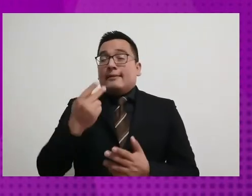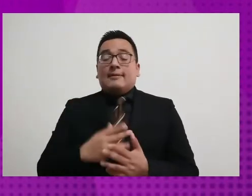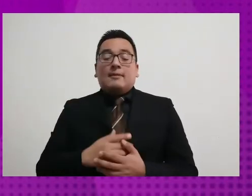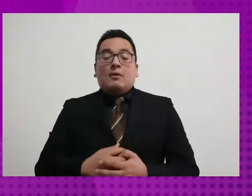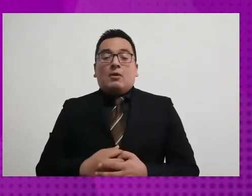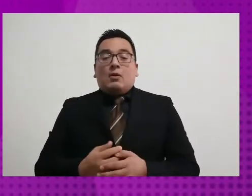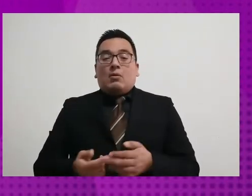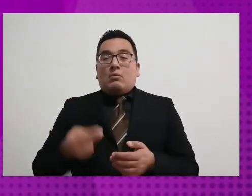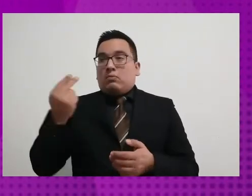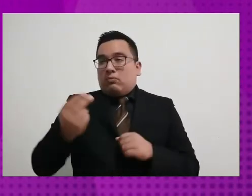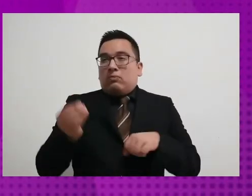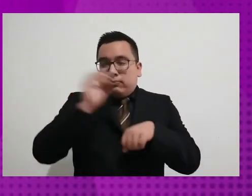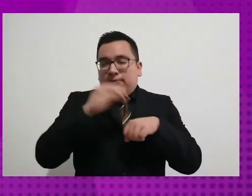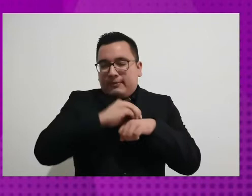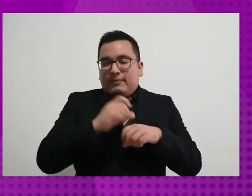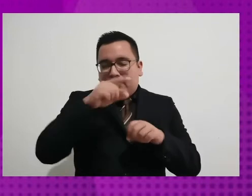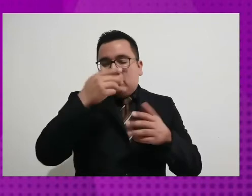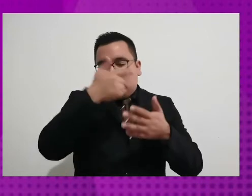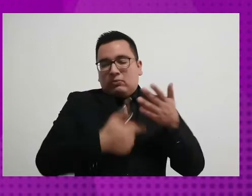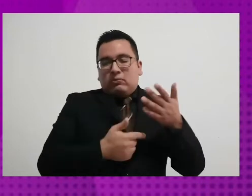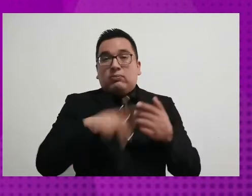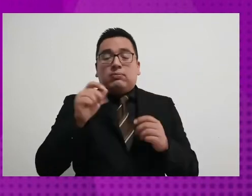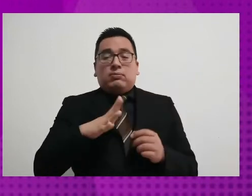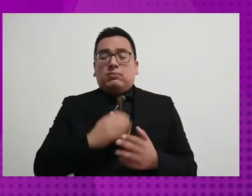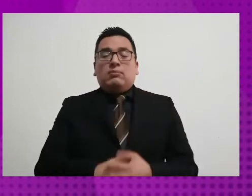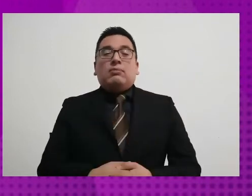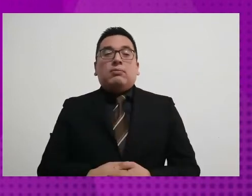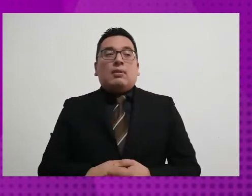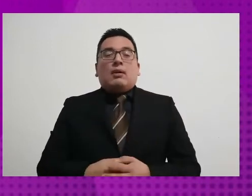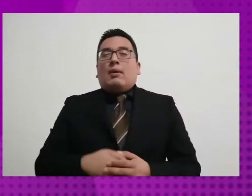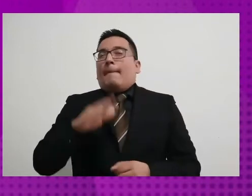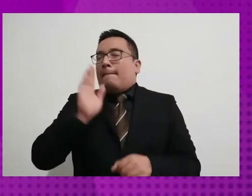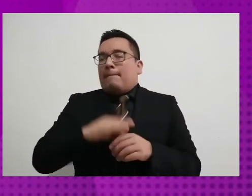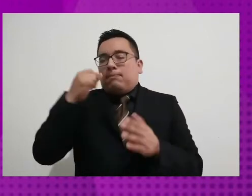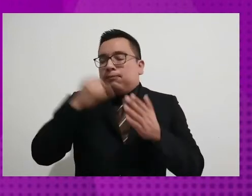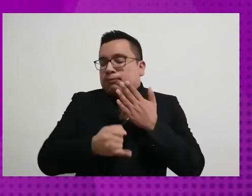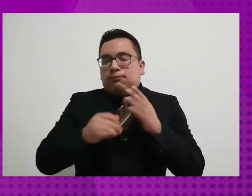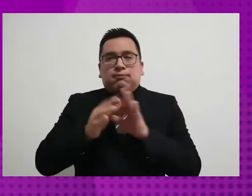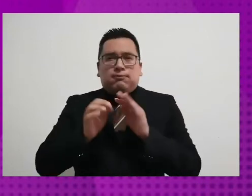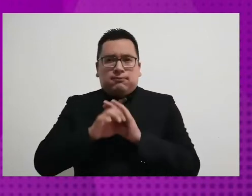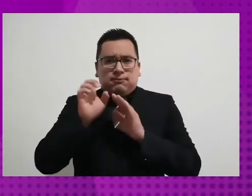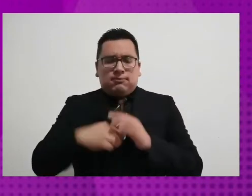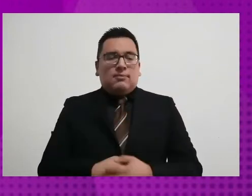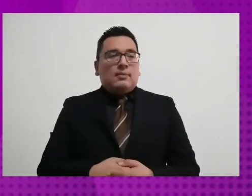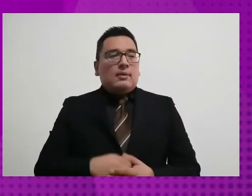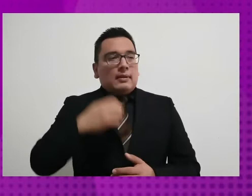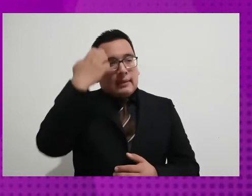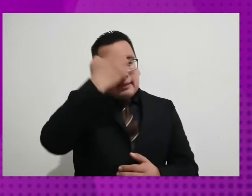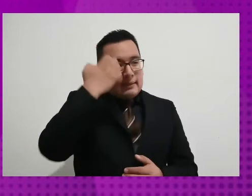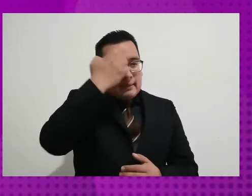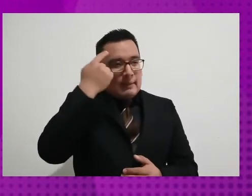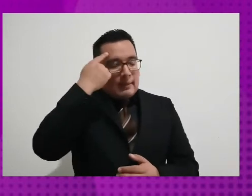expandirse a otras áreas en las que se condene a personas por violencia en razón de género, como un